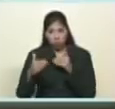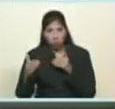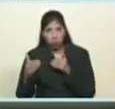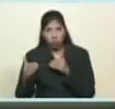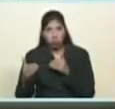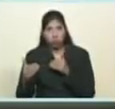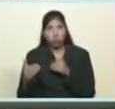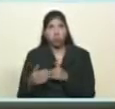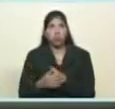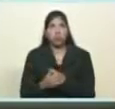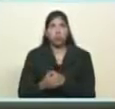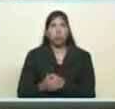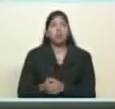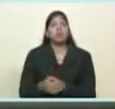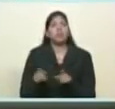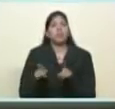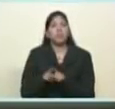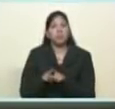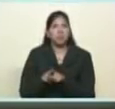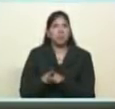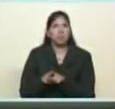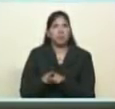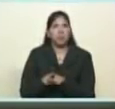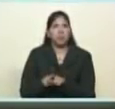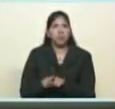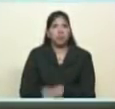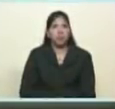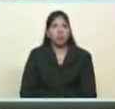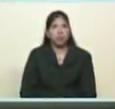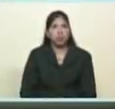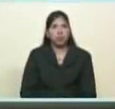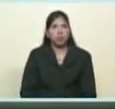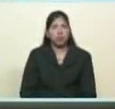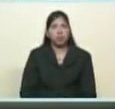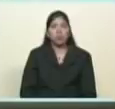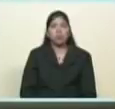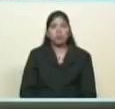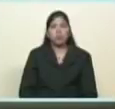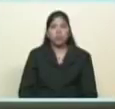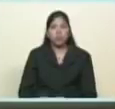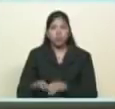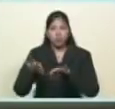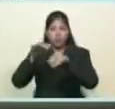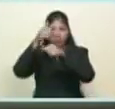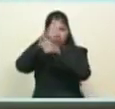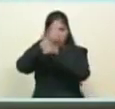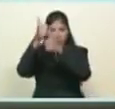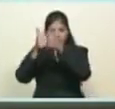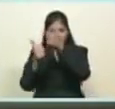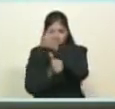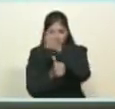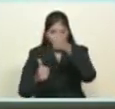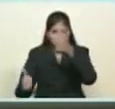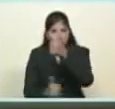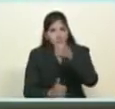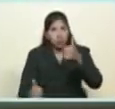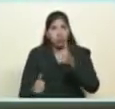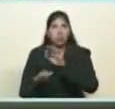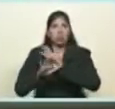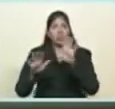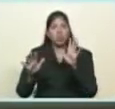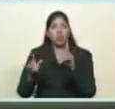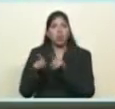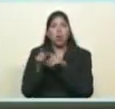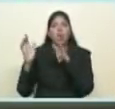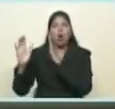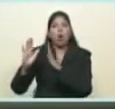decreto un refinanciamiento y una reestructuración de la deuda externa y de todos los pagos de